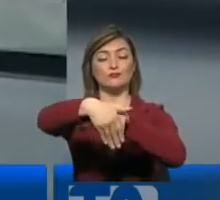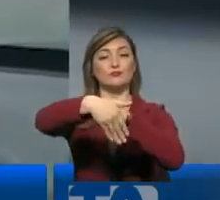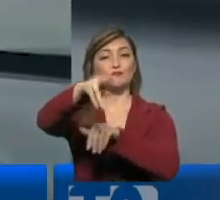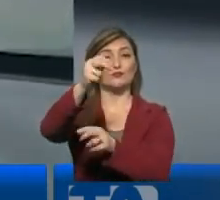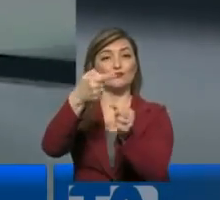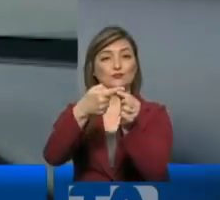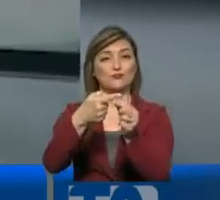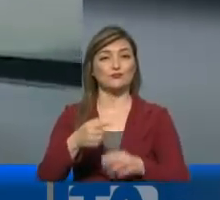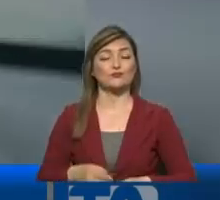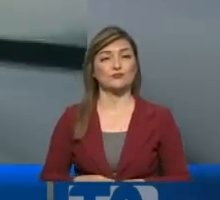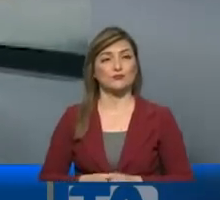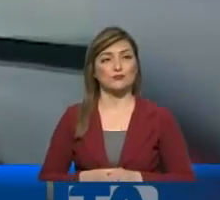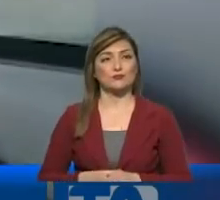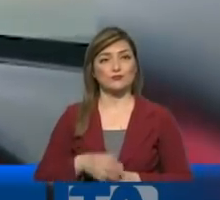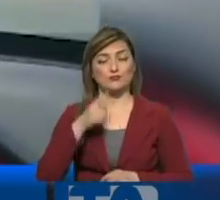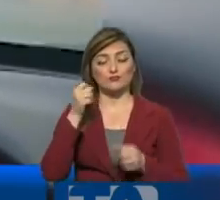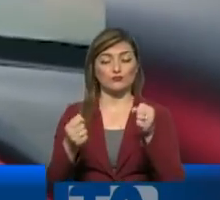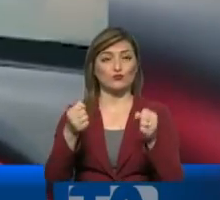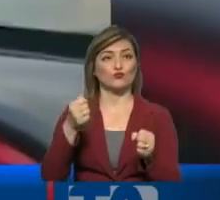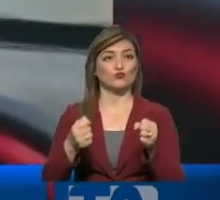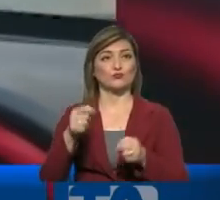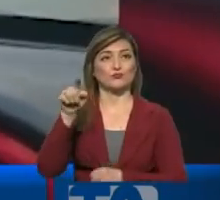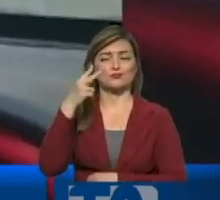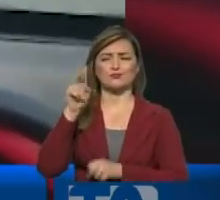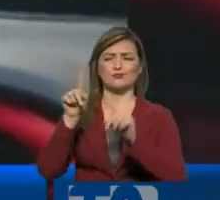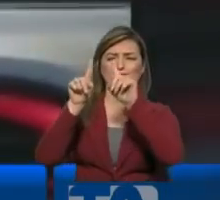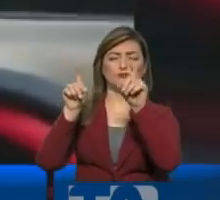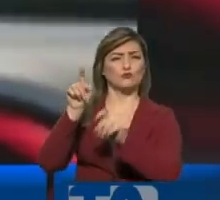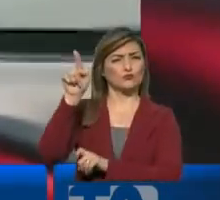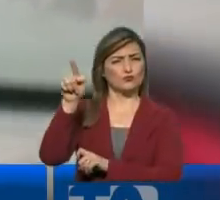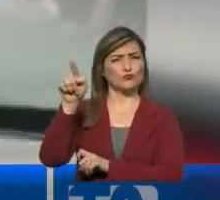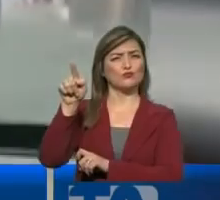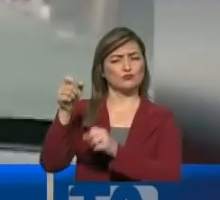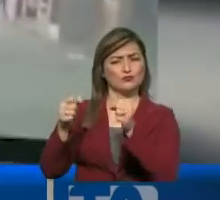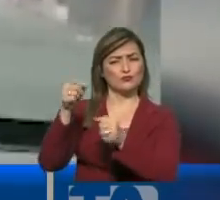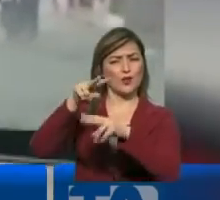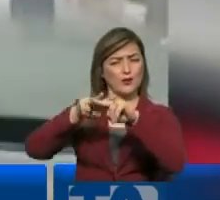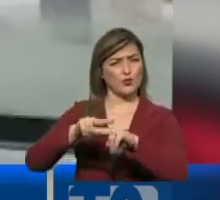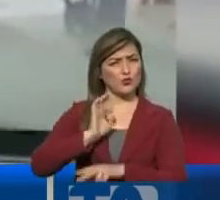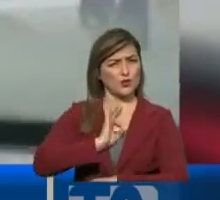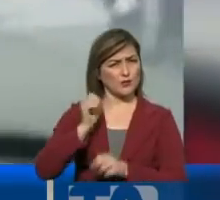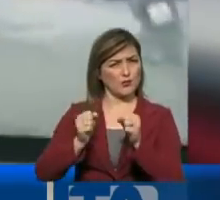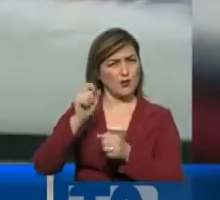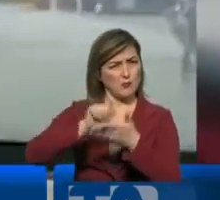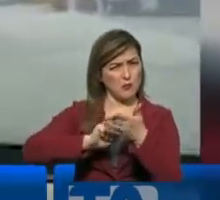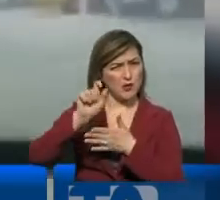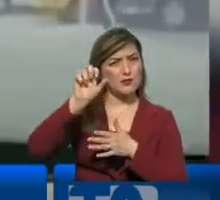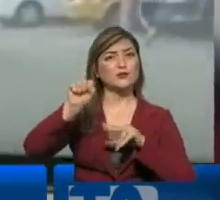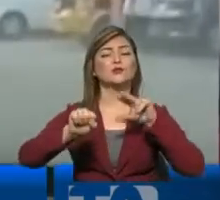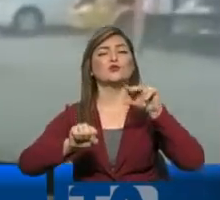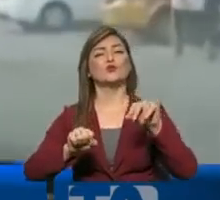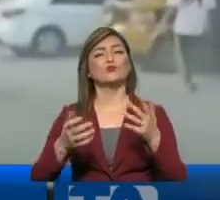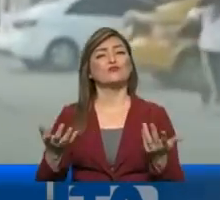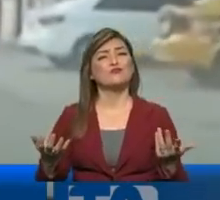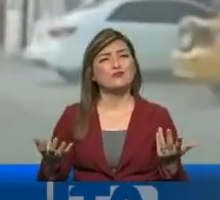norte de Quito. El conductor que compartió estas imágenes se pregunta si estos vehículos pasan la revisión técnica vehicular y, de ser el